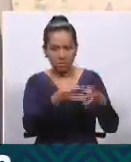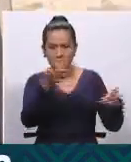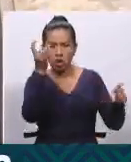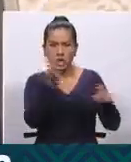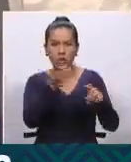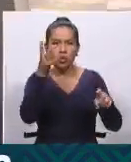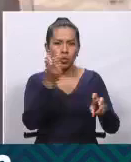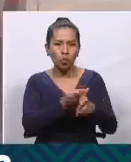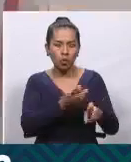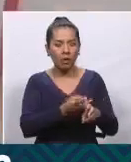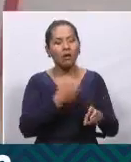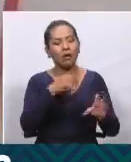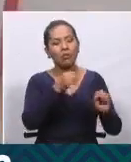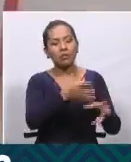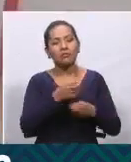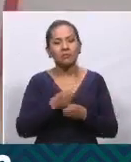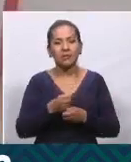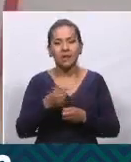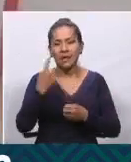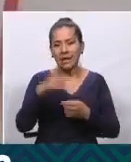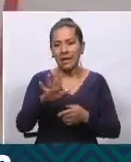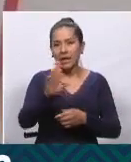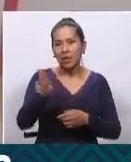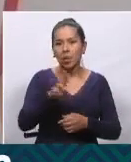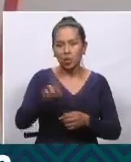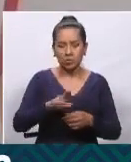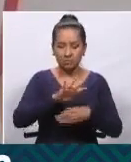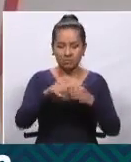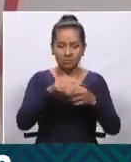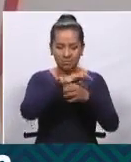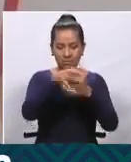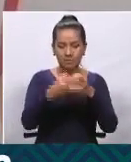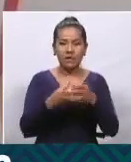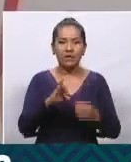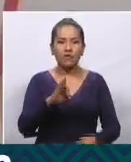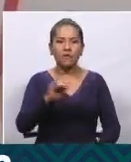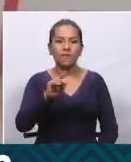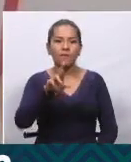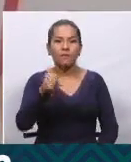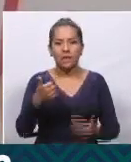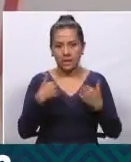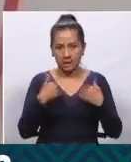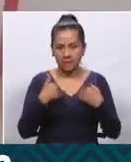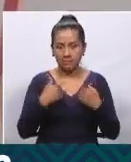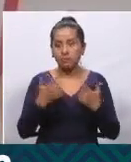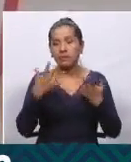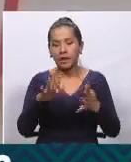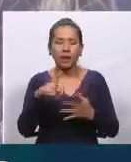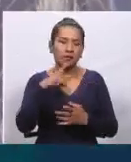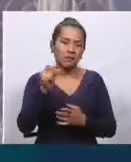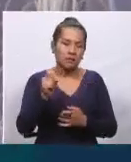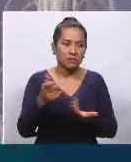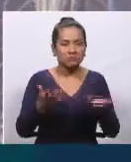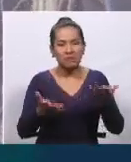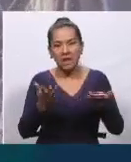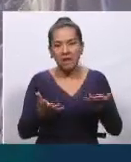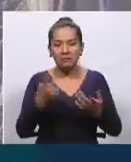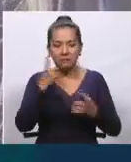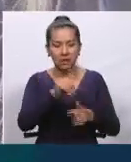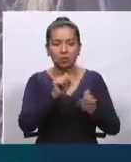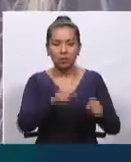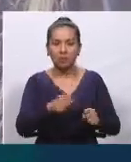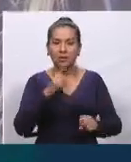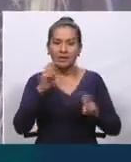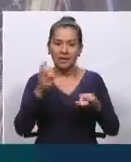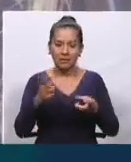la cáscara de coco? Veía que la fibra de coco no está siendo utilizado como tal. Sí, quizás para un área de construcción